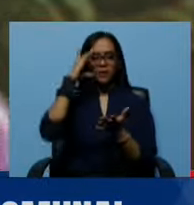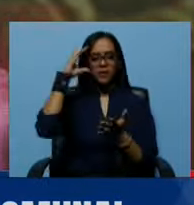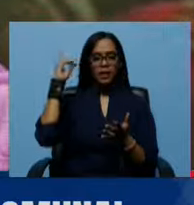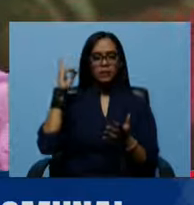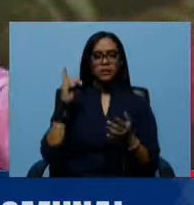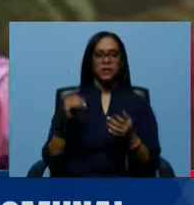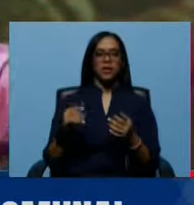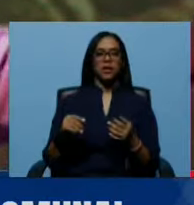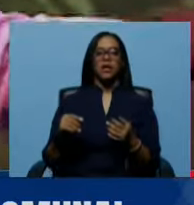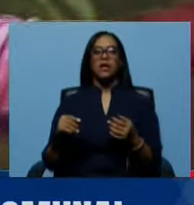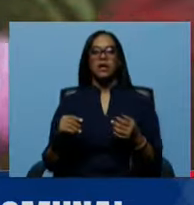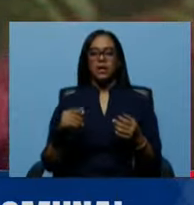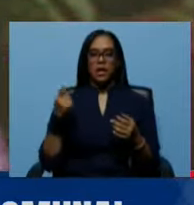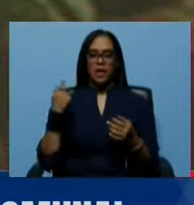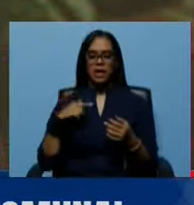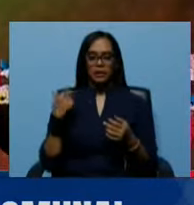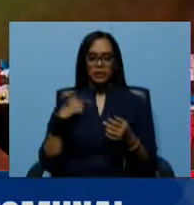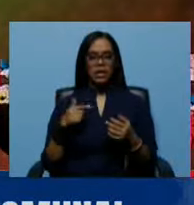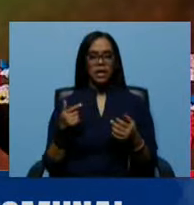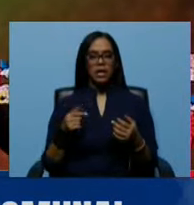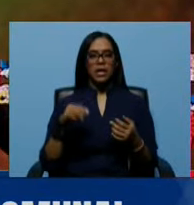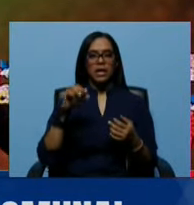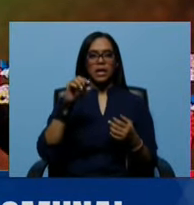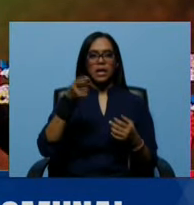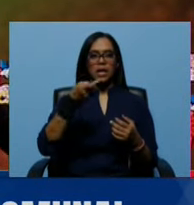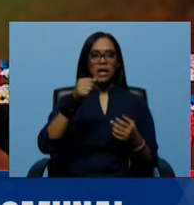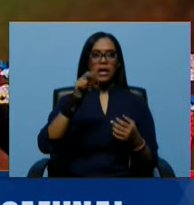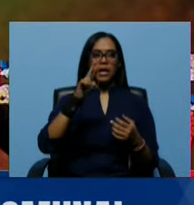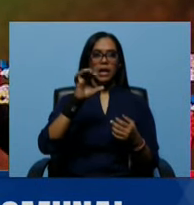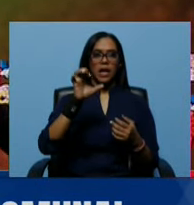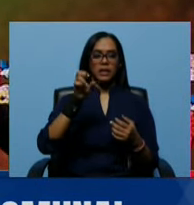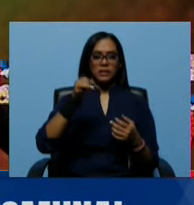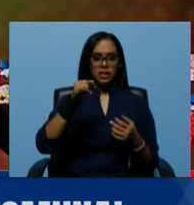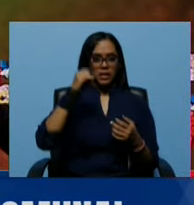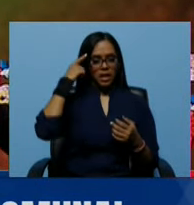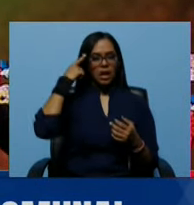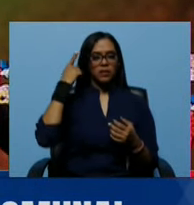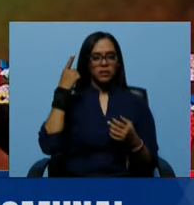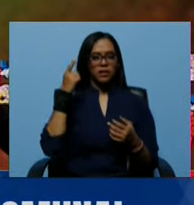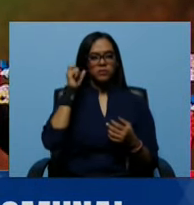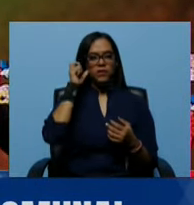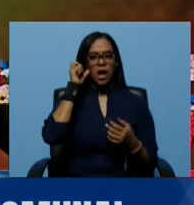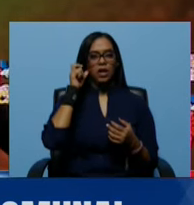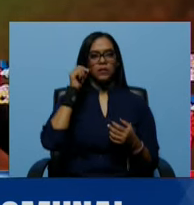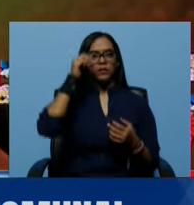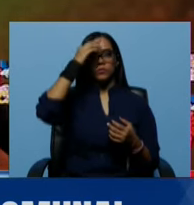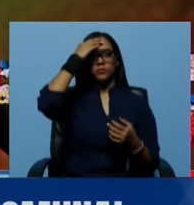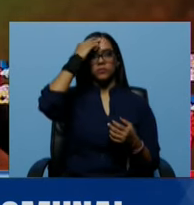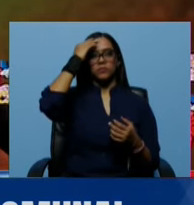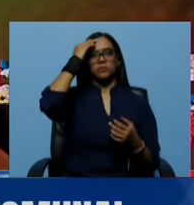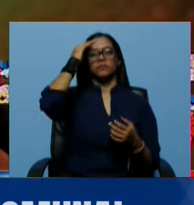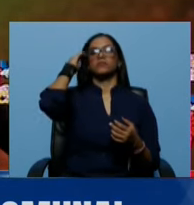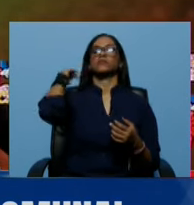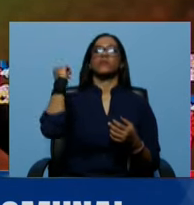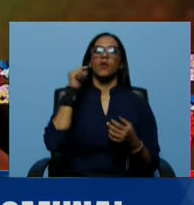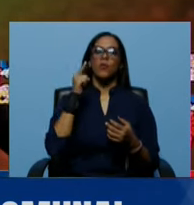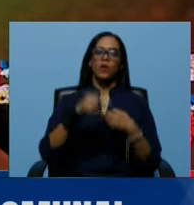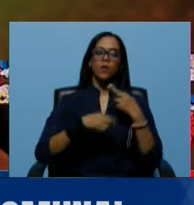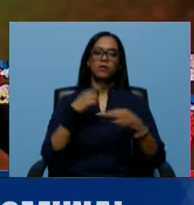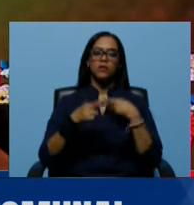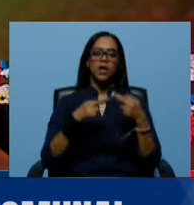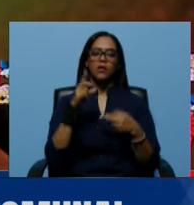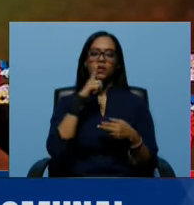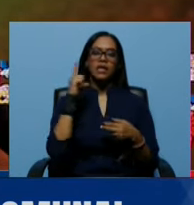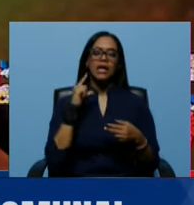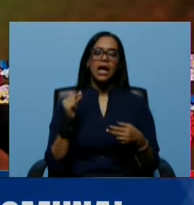la caracterizaría Antonio Gramsci. ¿Te han escuchado de Antonio Gramsci? Un gran revolucionario italiano.